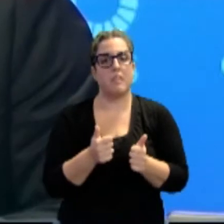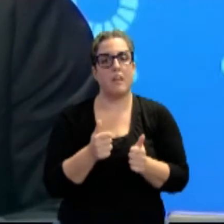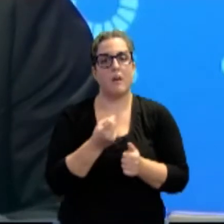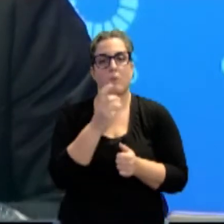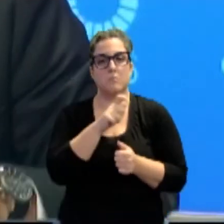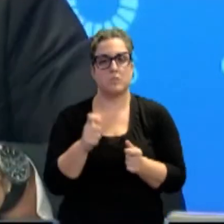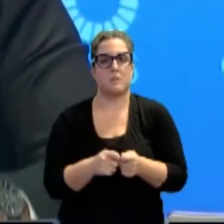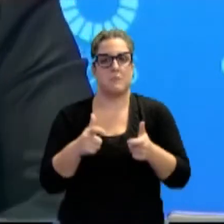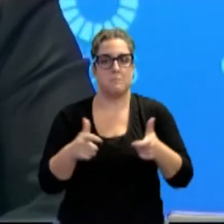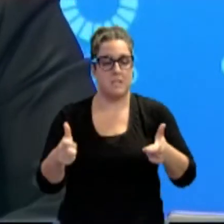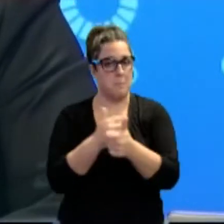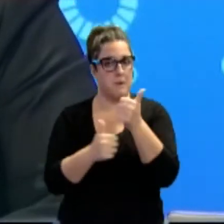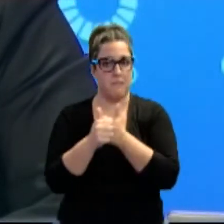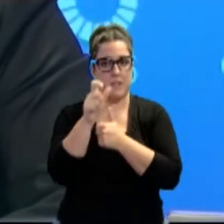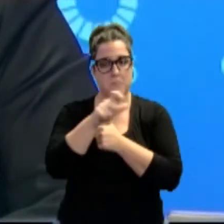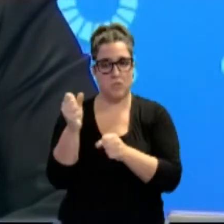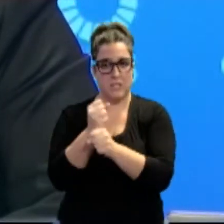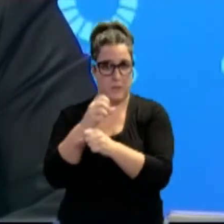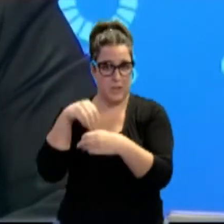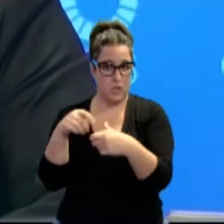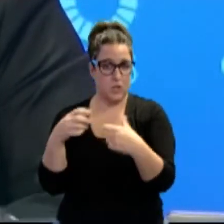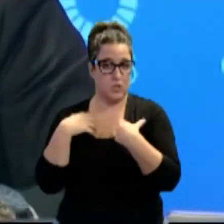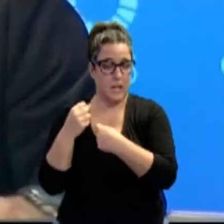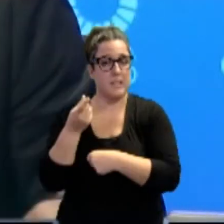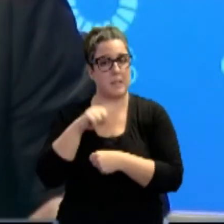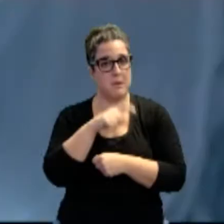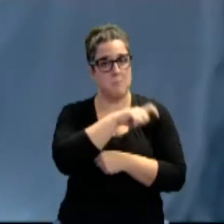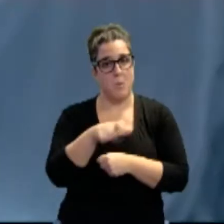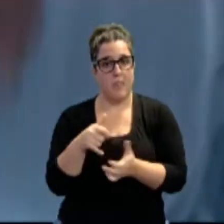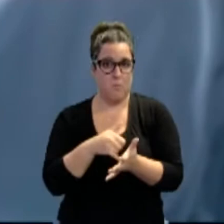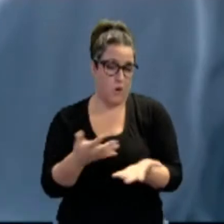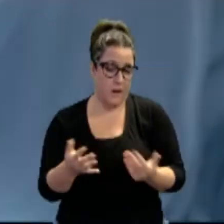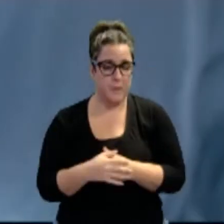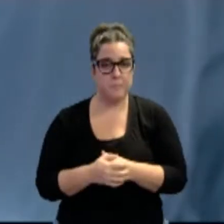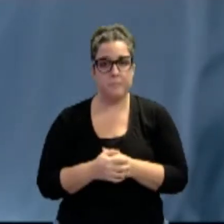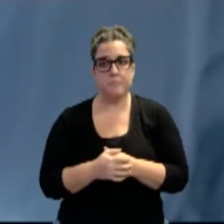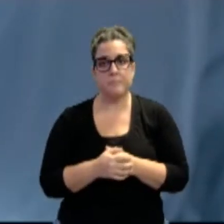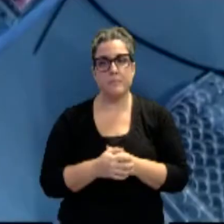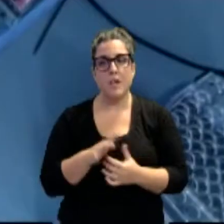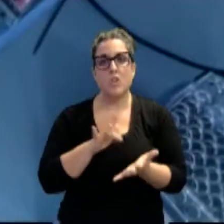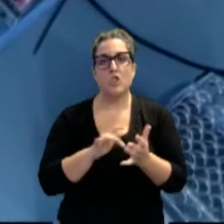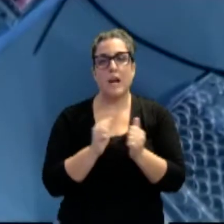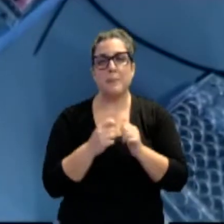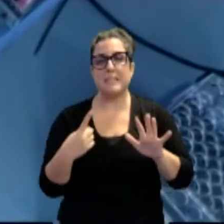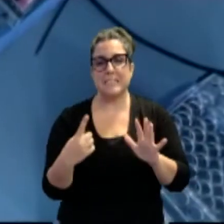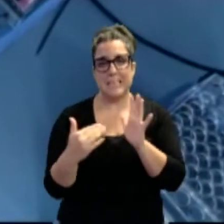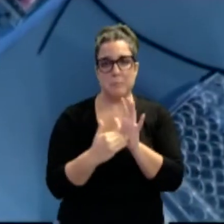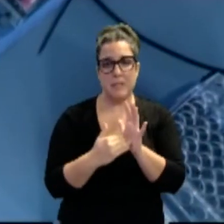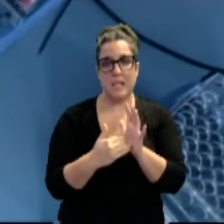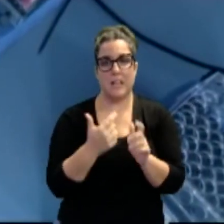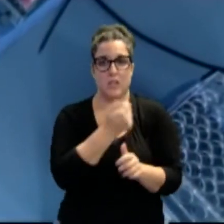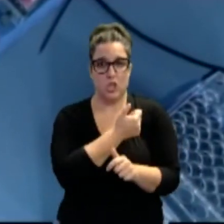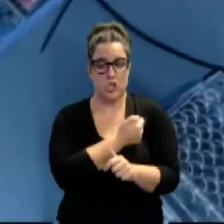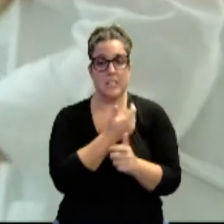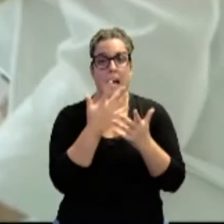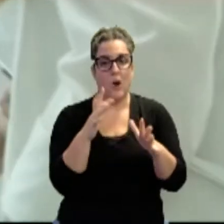con preferencia, como se ha dicho, al personal y a la población más vulnerable. Llegarán alrededor de 26.000 dosis, aunque el cronograma